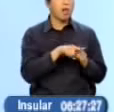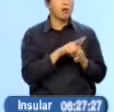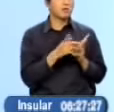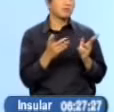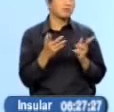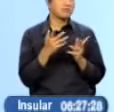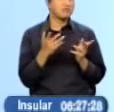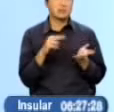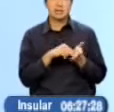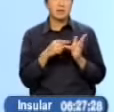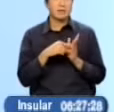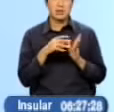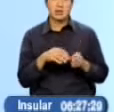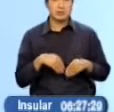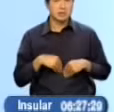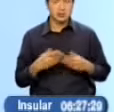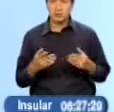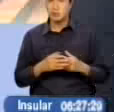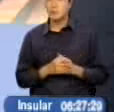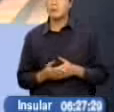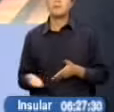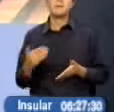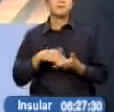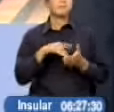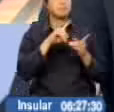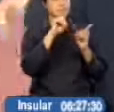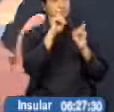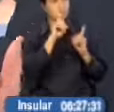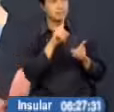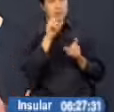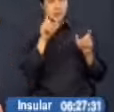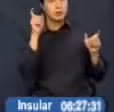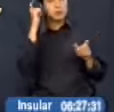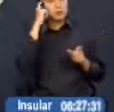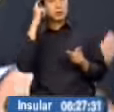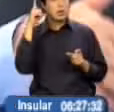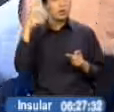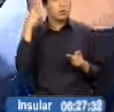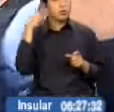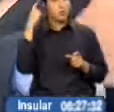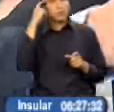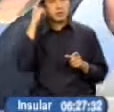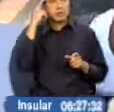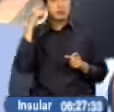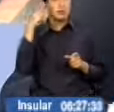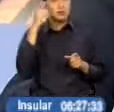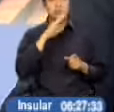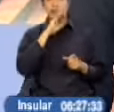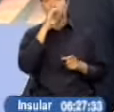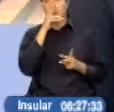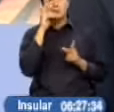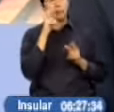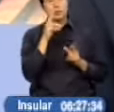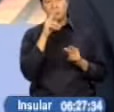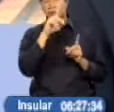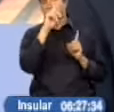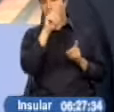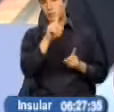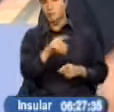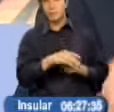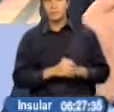casi que aceptar el golpe estado ahora vuelvo a preguntar la gente me quedé loco con él es recurrente que soy con esta pregunta